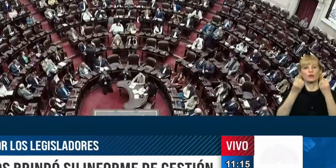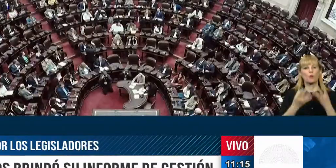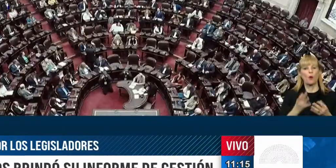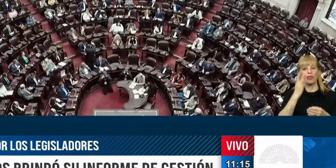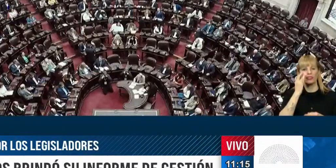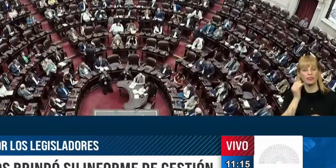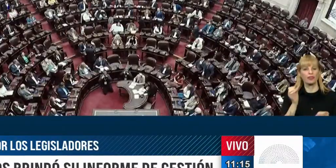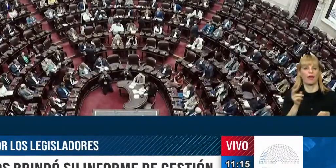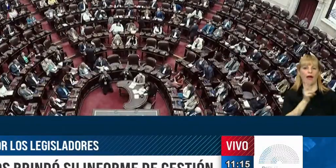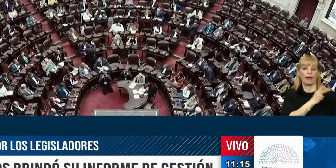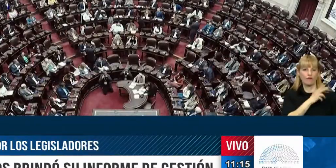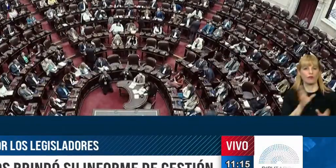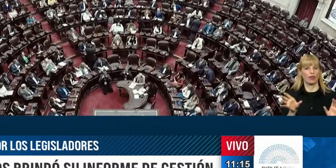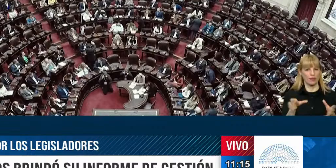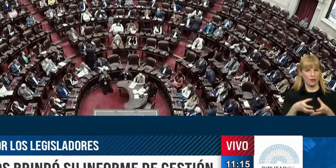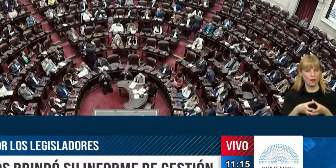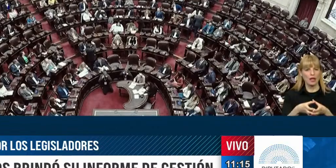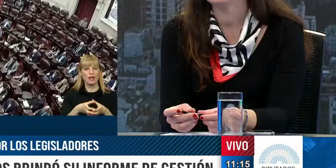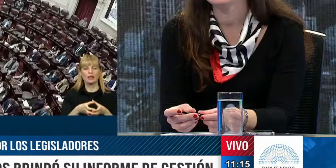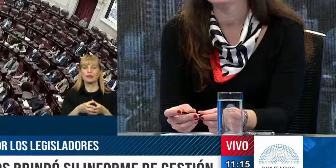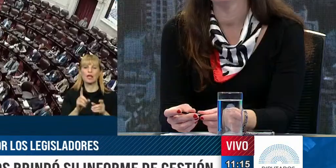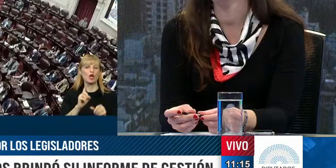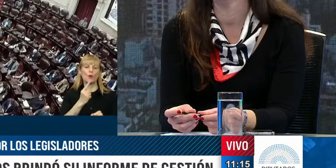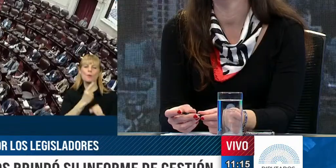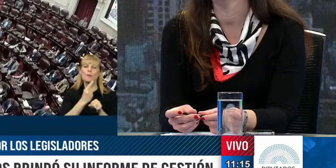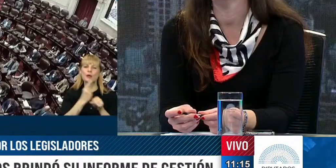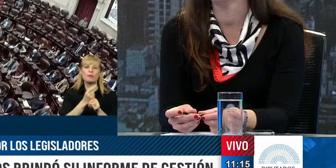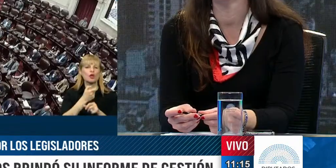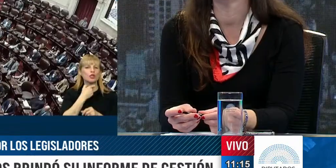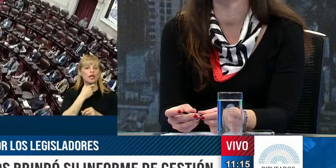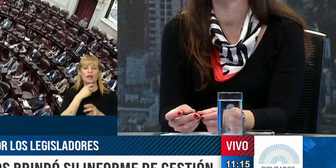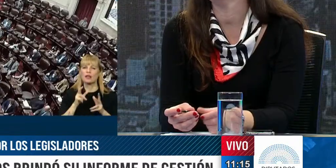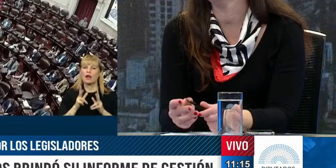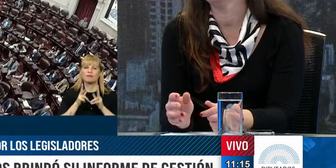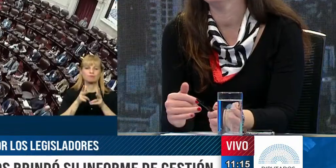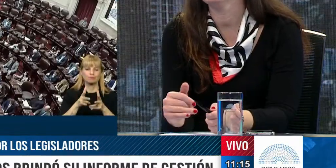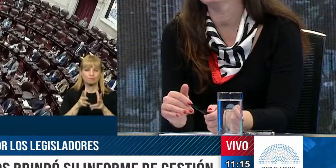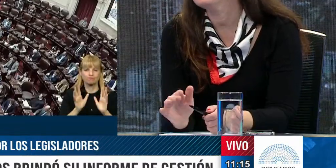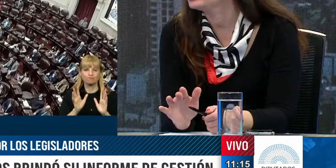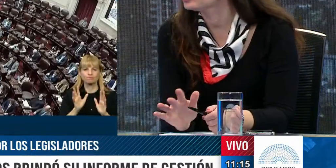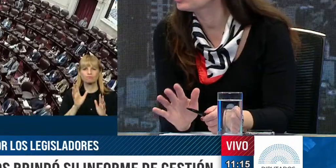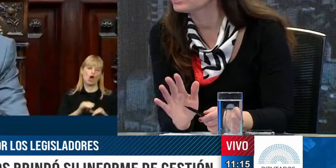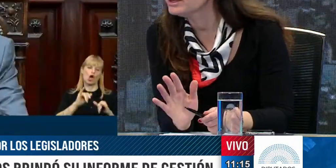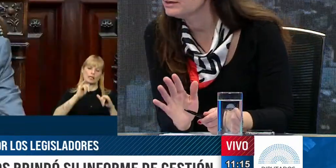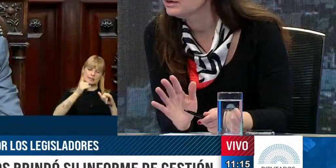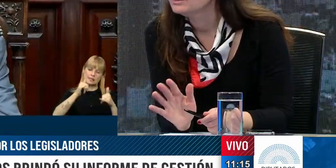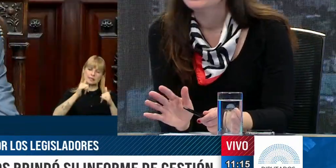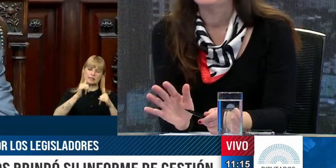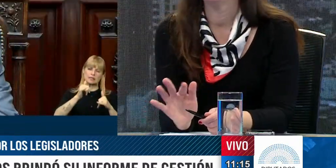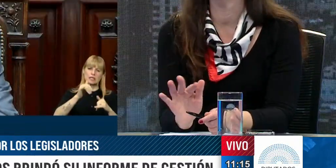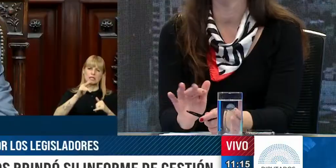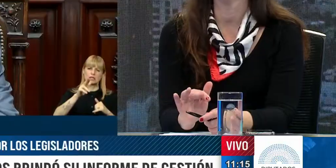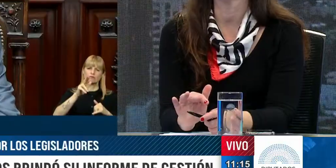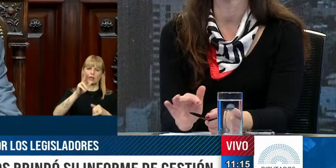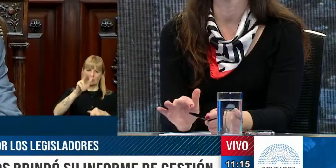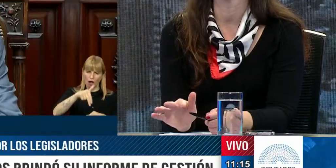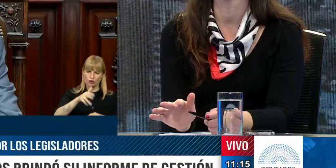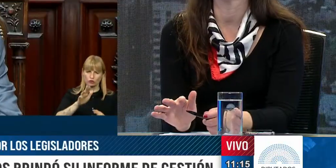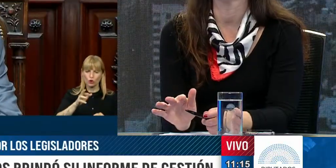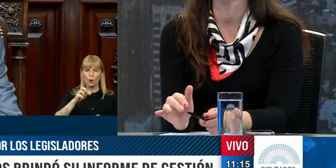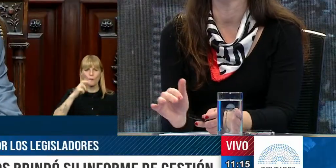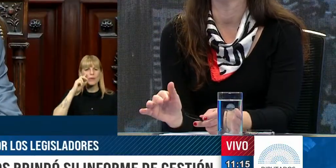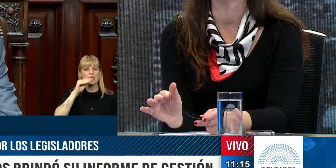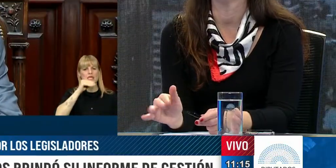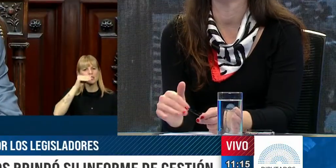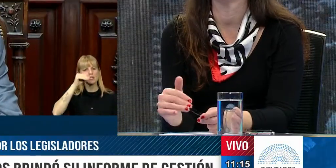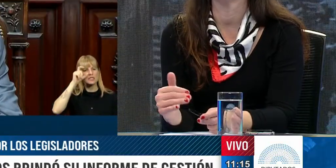discutamos esto. Nunca. Nadie. Nunca hubo una alternativa, Claro. nunca hubo una negociación. El gobierno dejó correr. Claro. A lo último